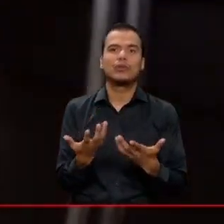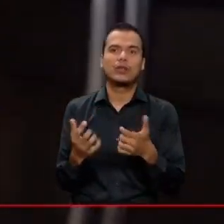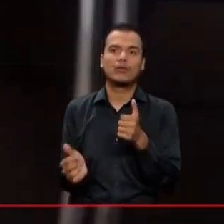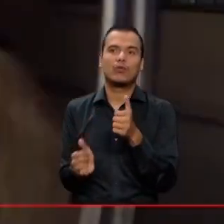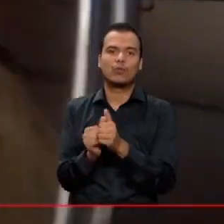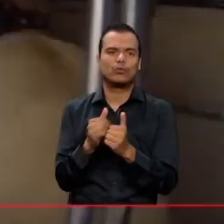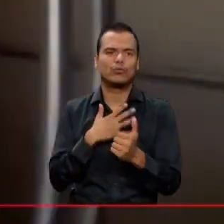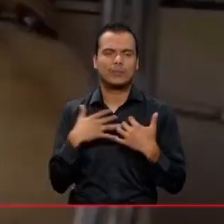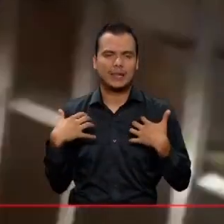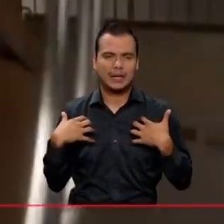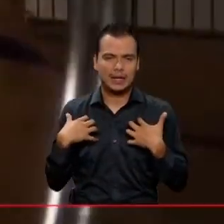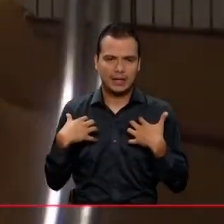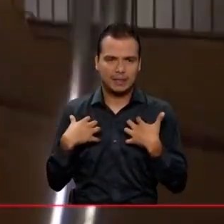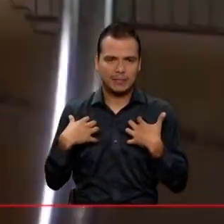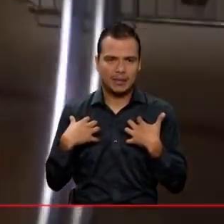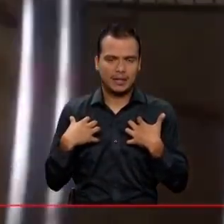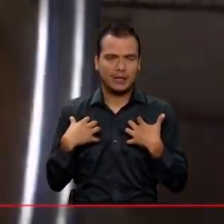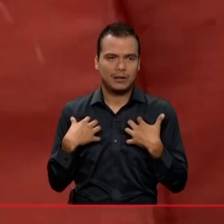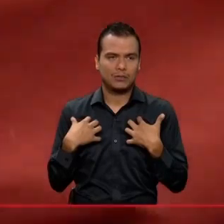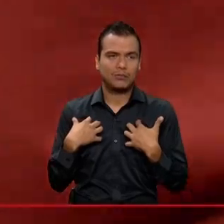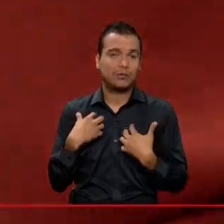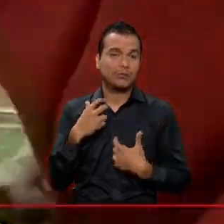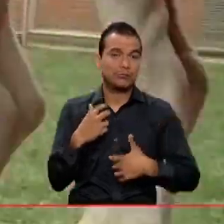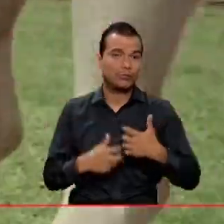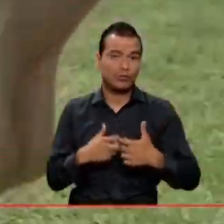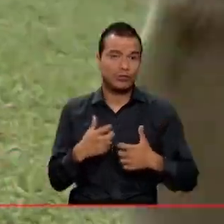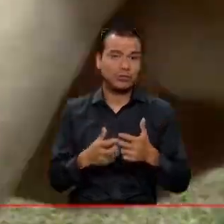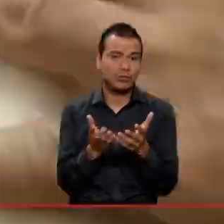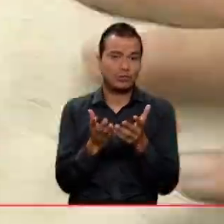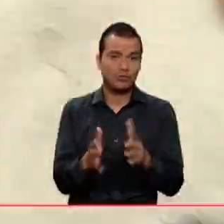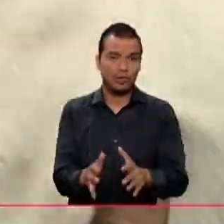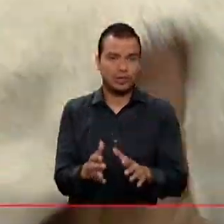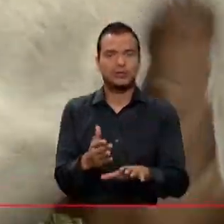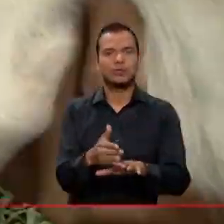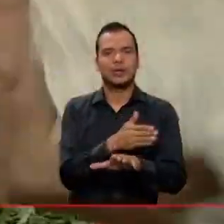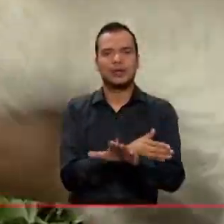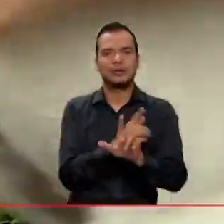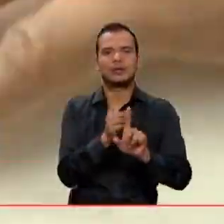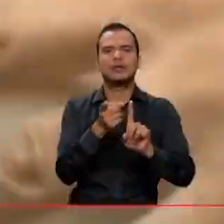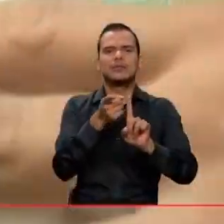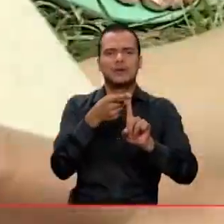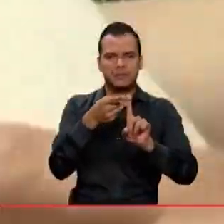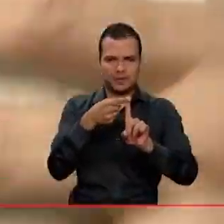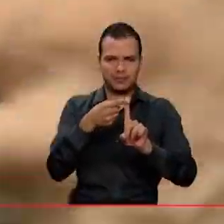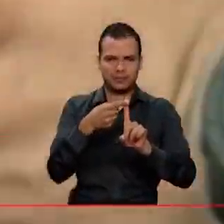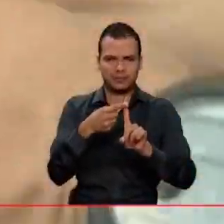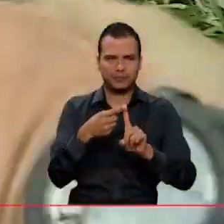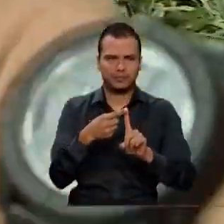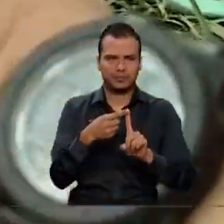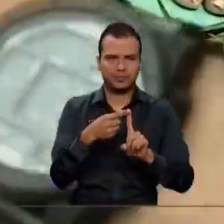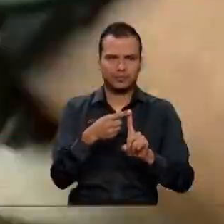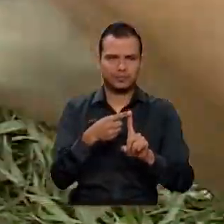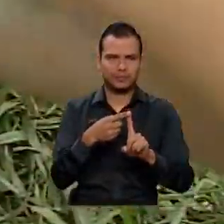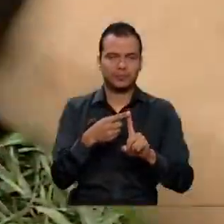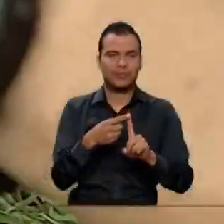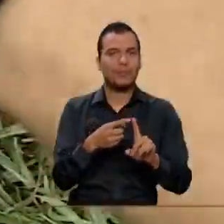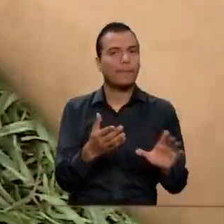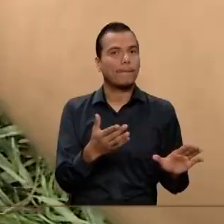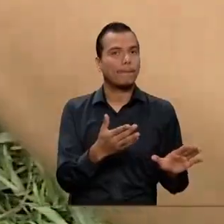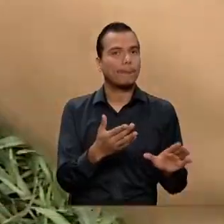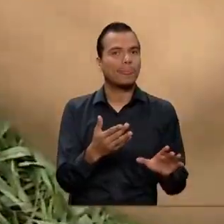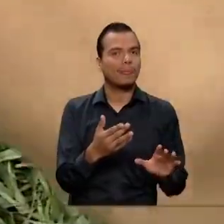viaje que no tenga inconvenientes, tiene que verificar primero, pues obviamente, planear su